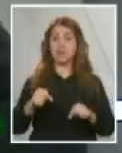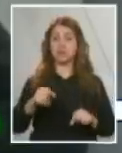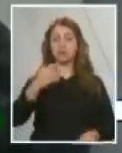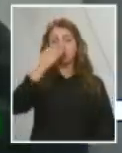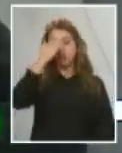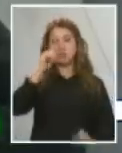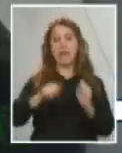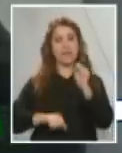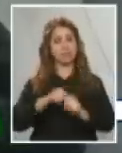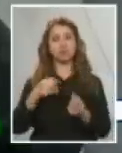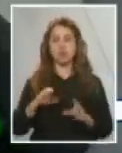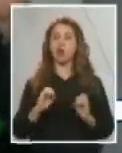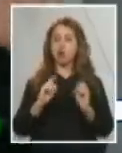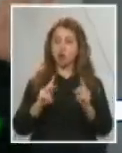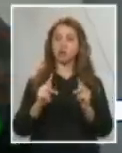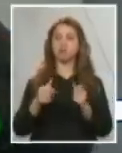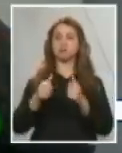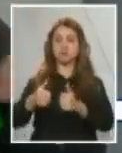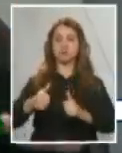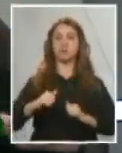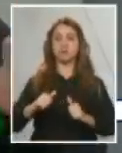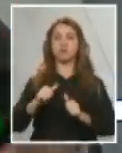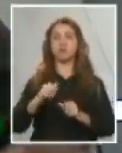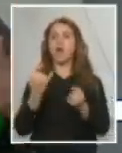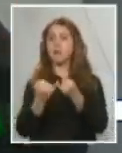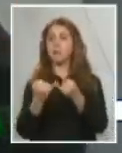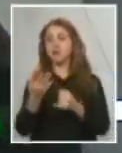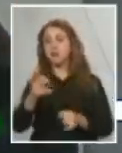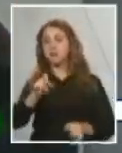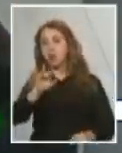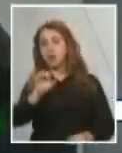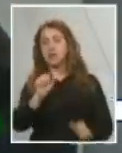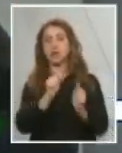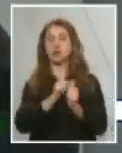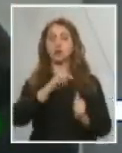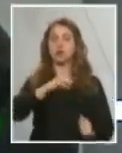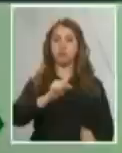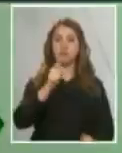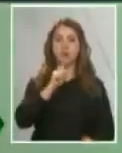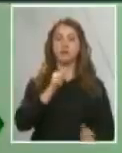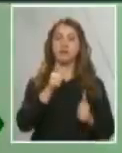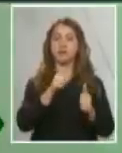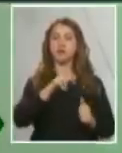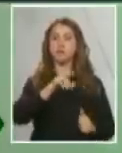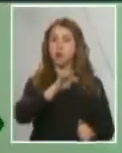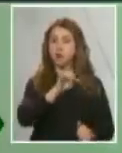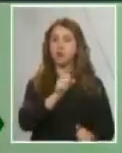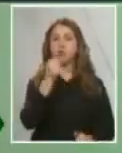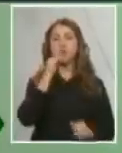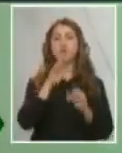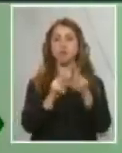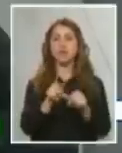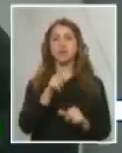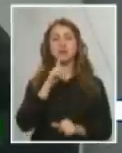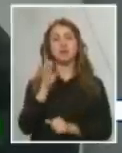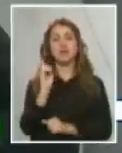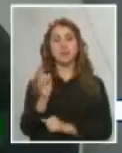lo acepto así como ya, porque tenía una amistad con la Paulina y con Matías. Y en el caso de Paulina, ¿qué familiar tenía una